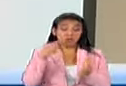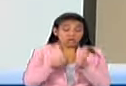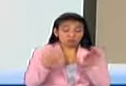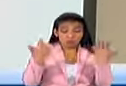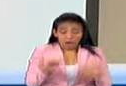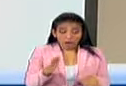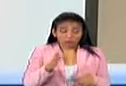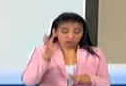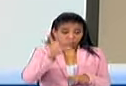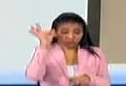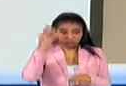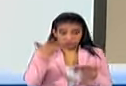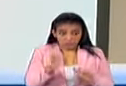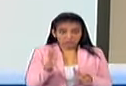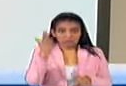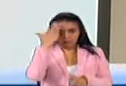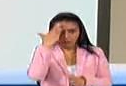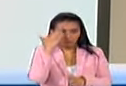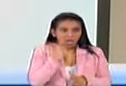llegaría